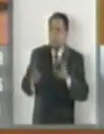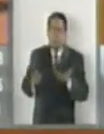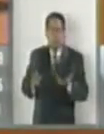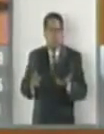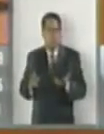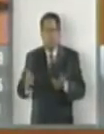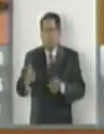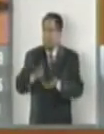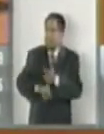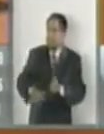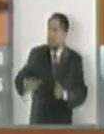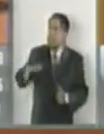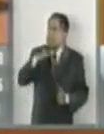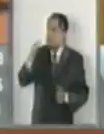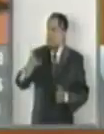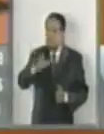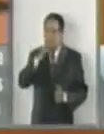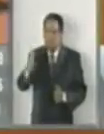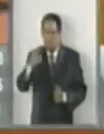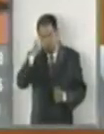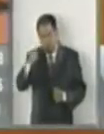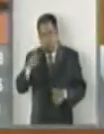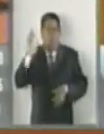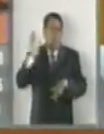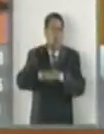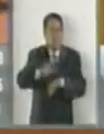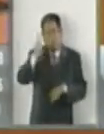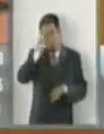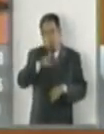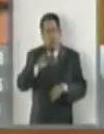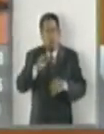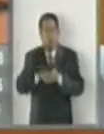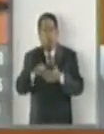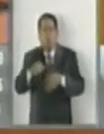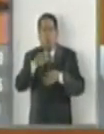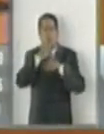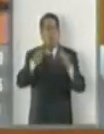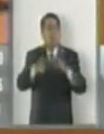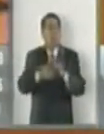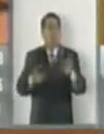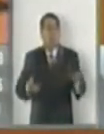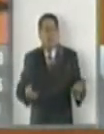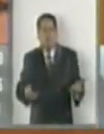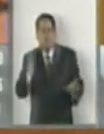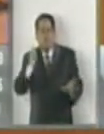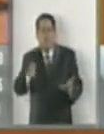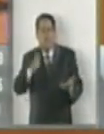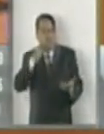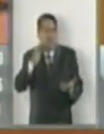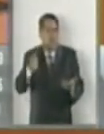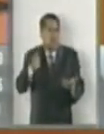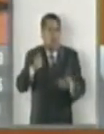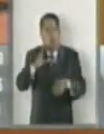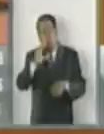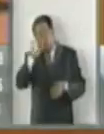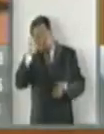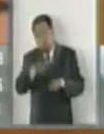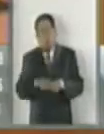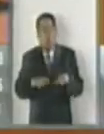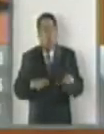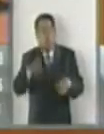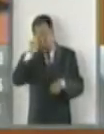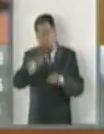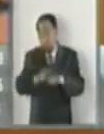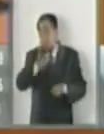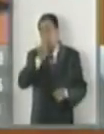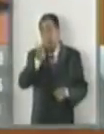país corrupto y esta situación se agrava con declaraciones fallidas, como que se trata de un tema cultural o por la